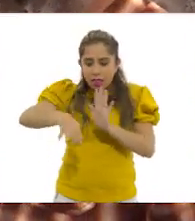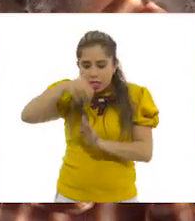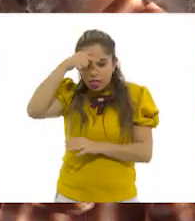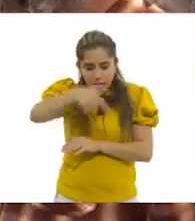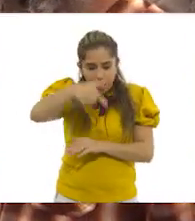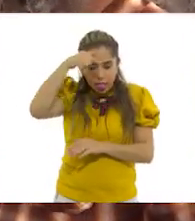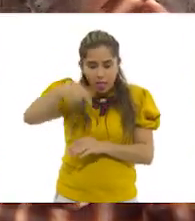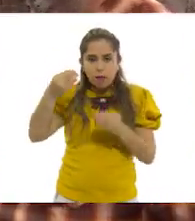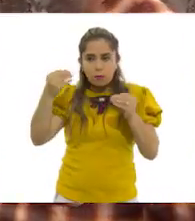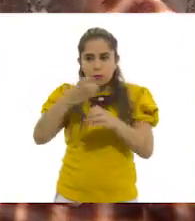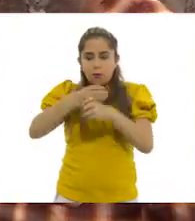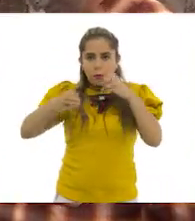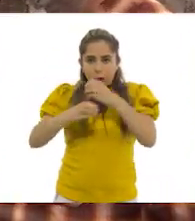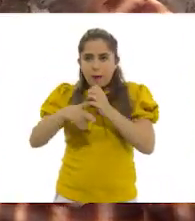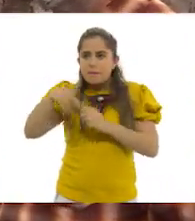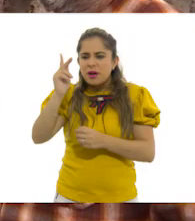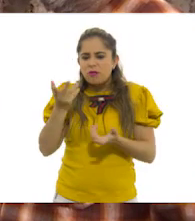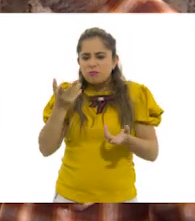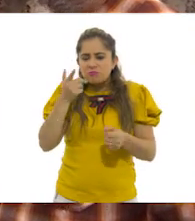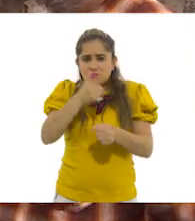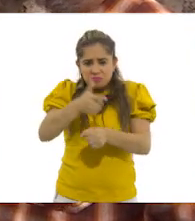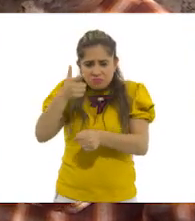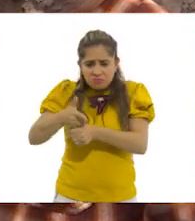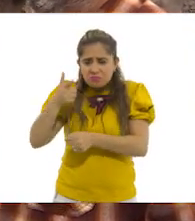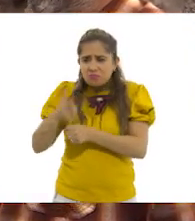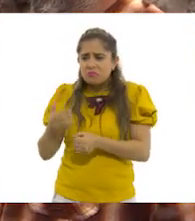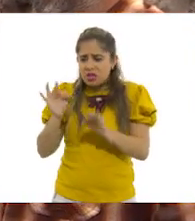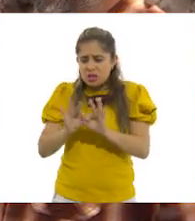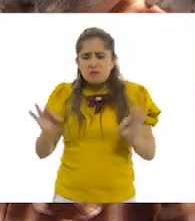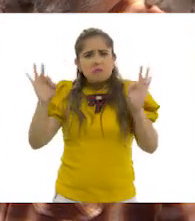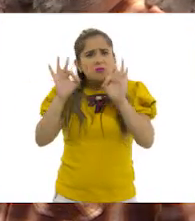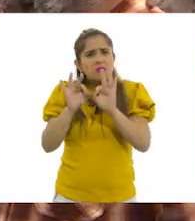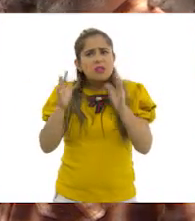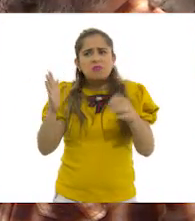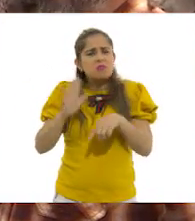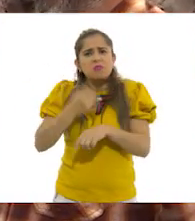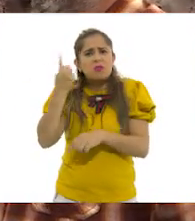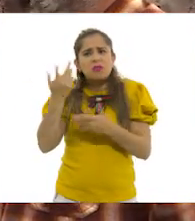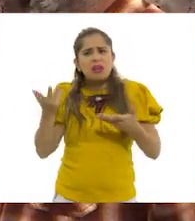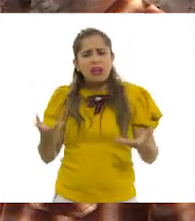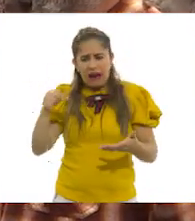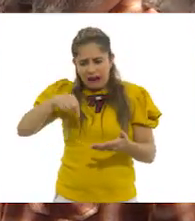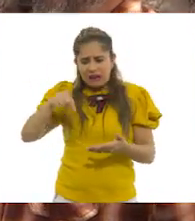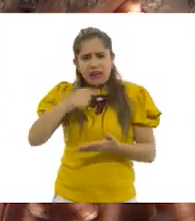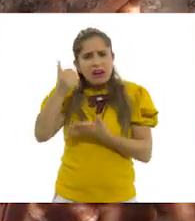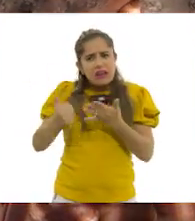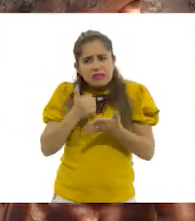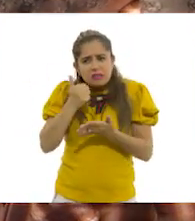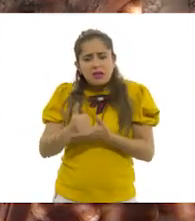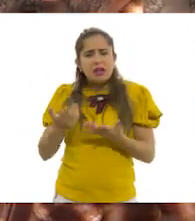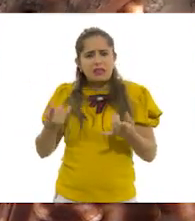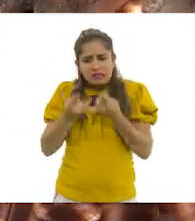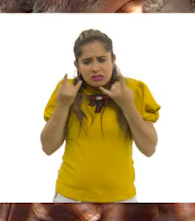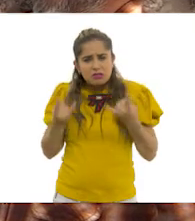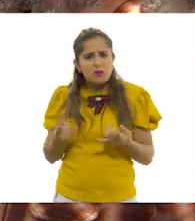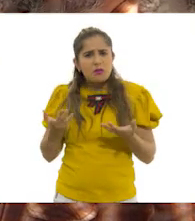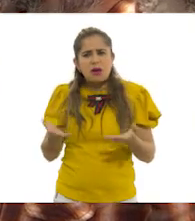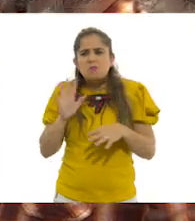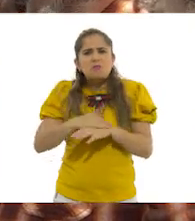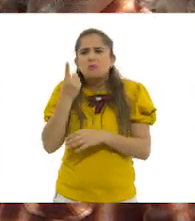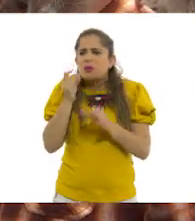quiera. ¿Cuál es la importancia en términos de ciudad, de historia,